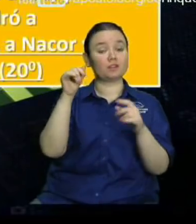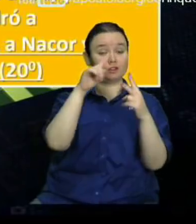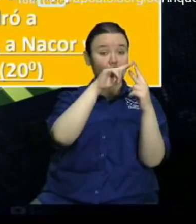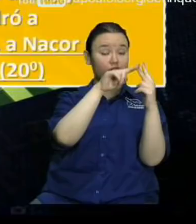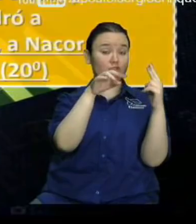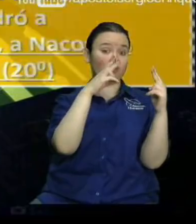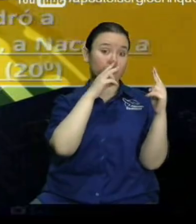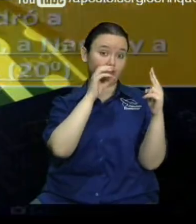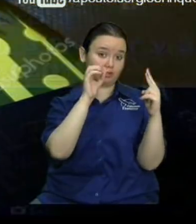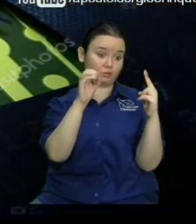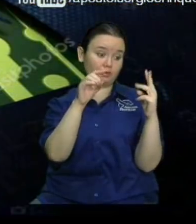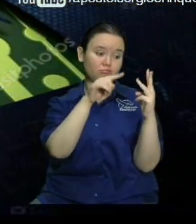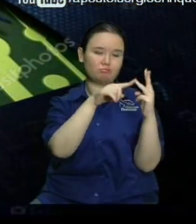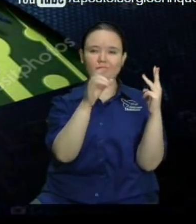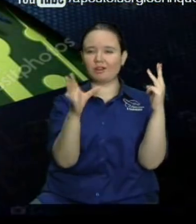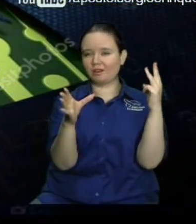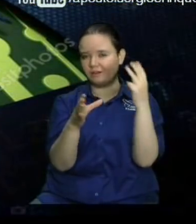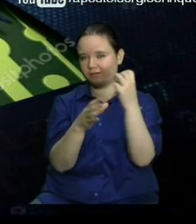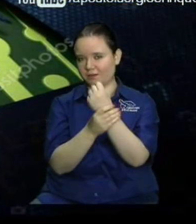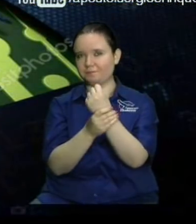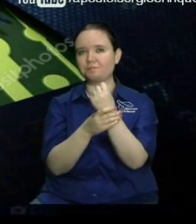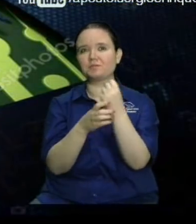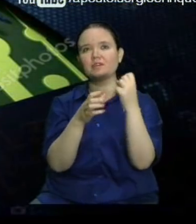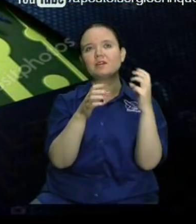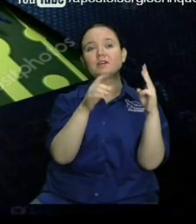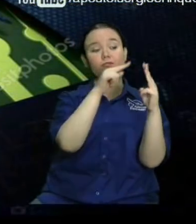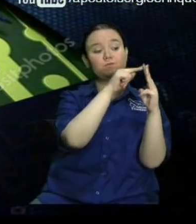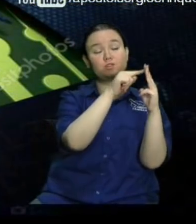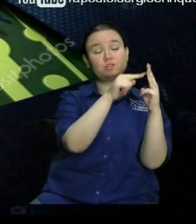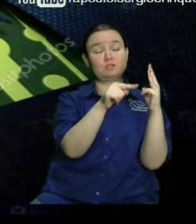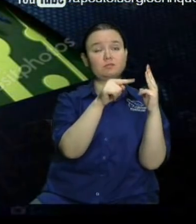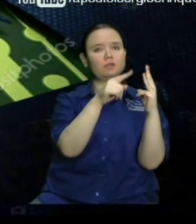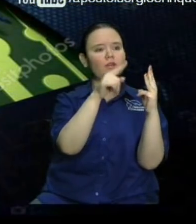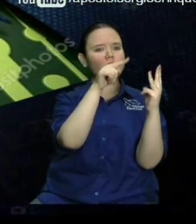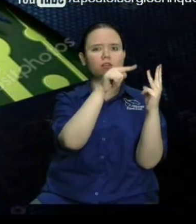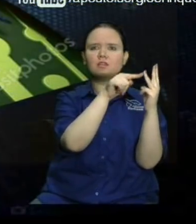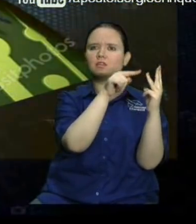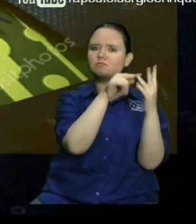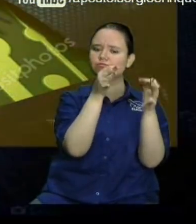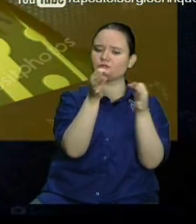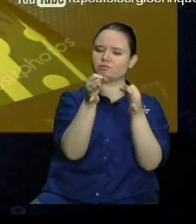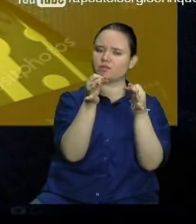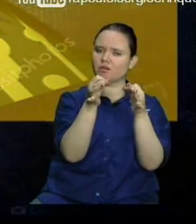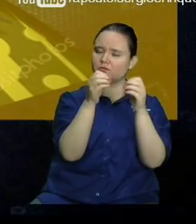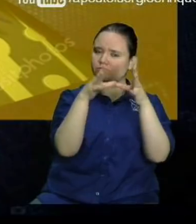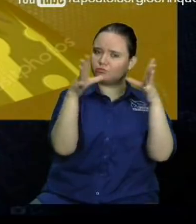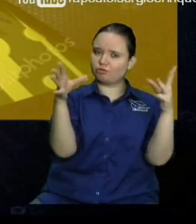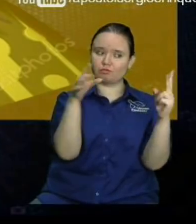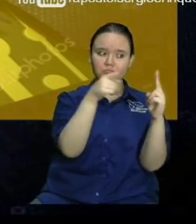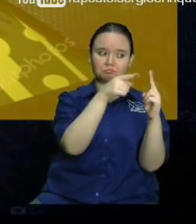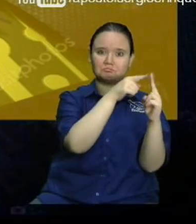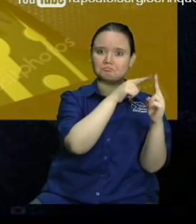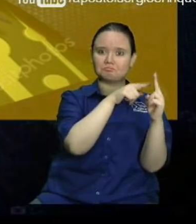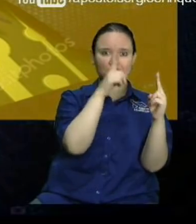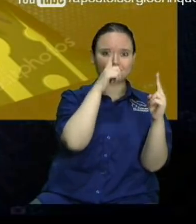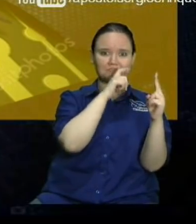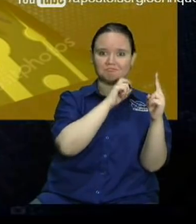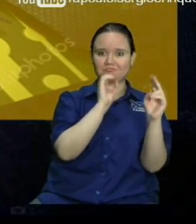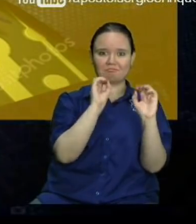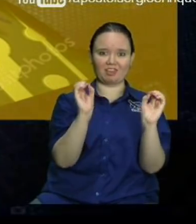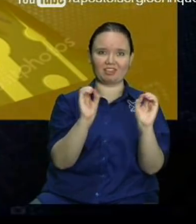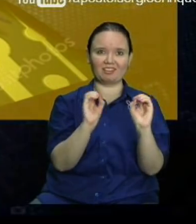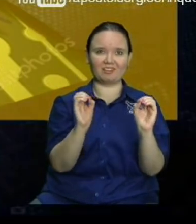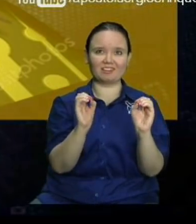trillizos. Pero yo lo que quería era recordarme esto, mira, que Abraham fue el primero que le dicen